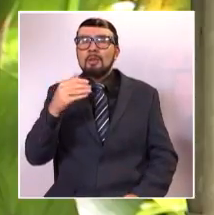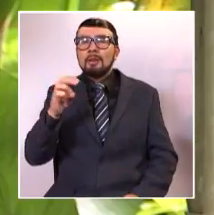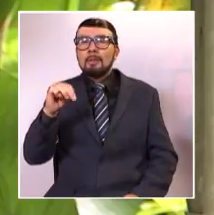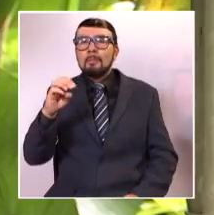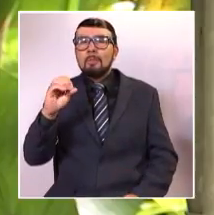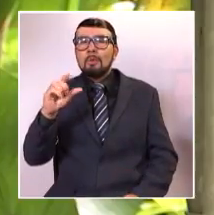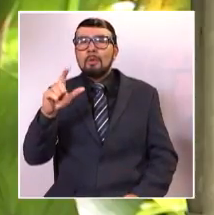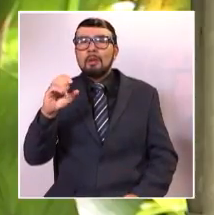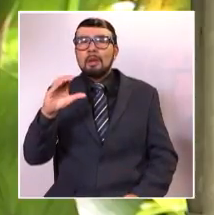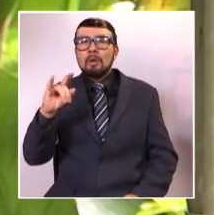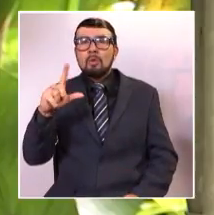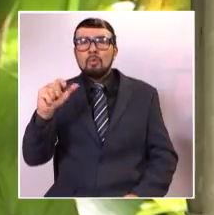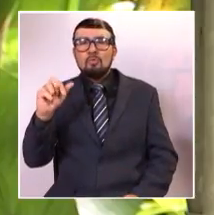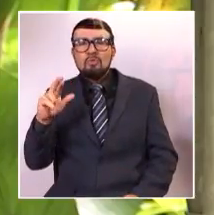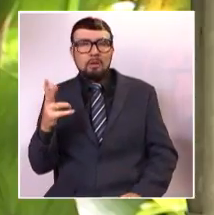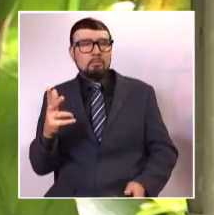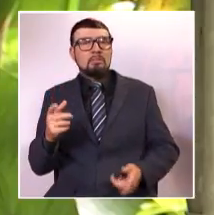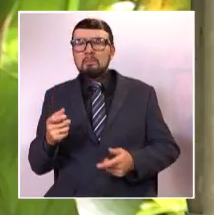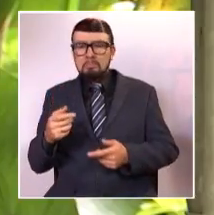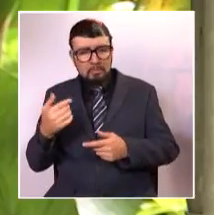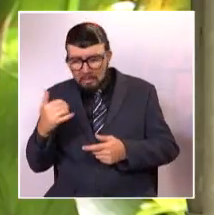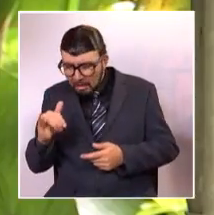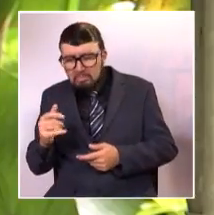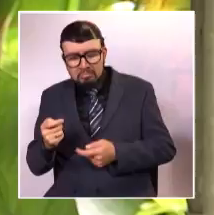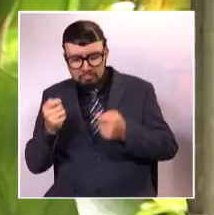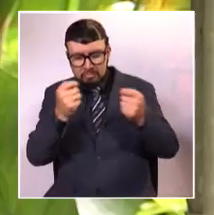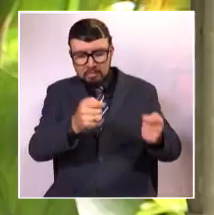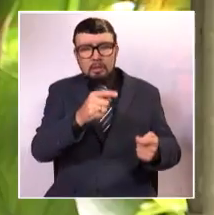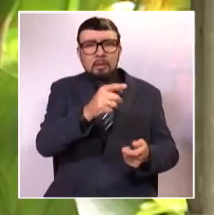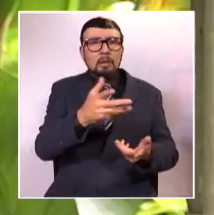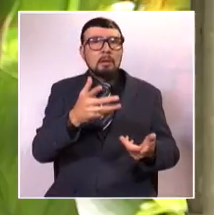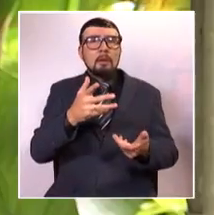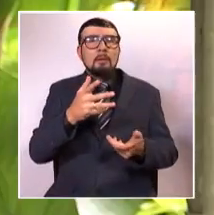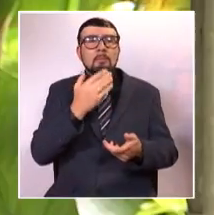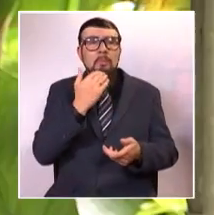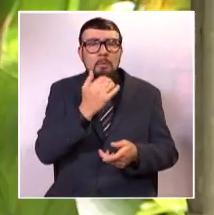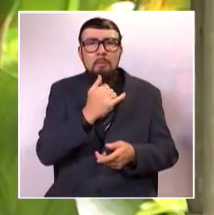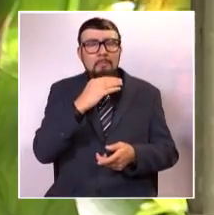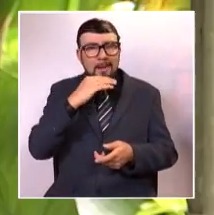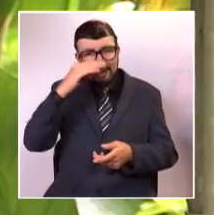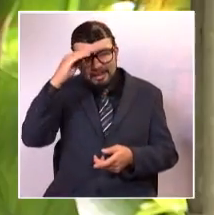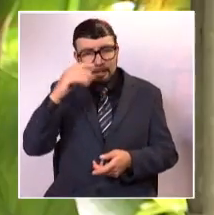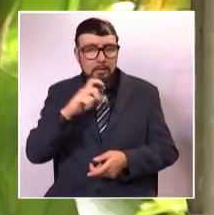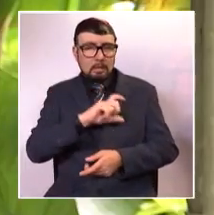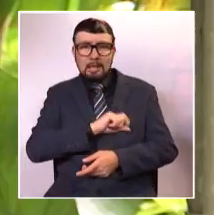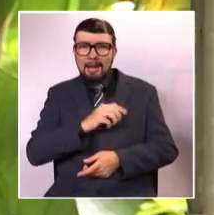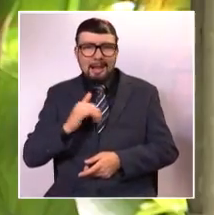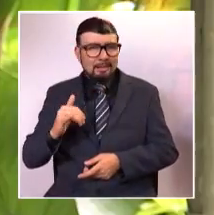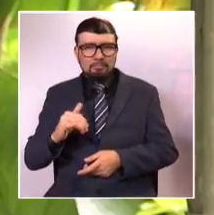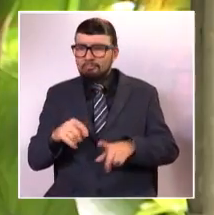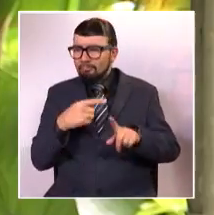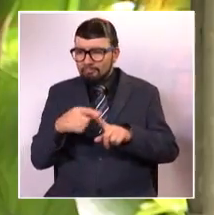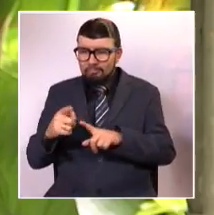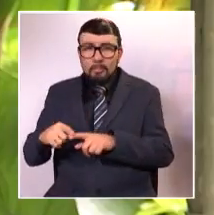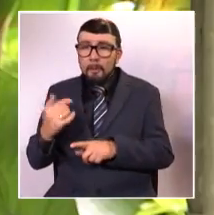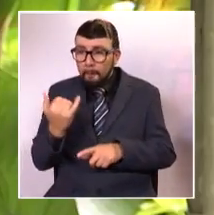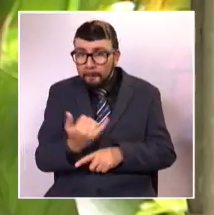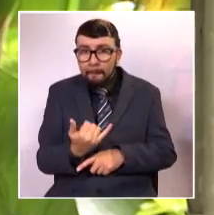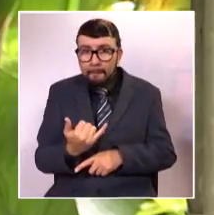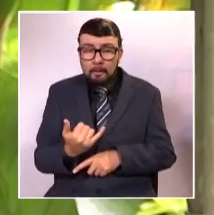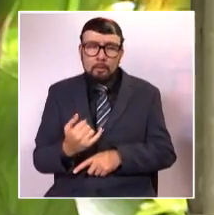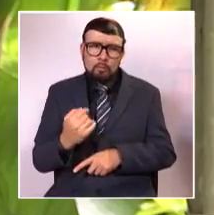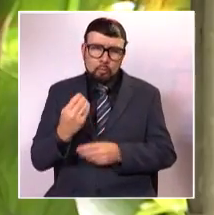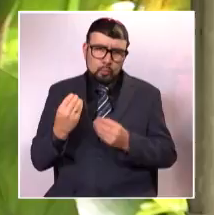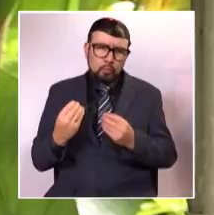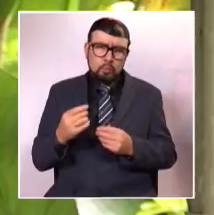Cali o Medellín, donde hacemos prácticamente todo. Es decir, el nivel de la patología en Colombia está entre los más